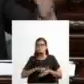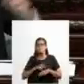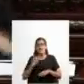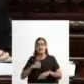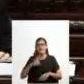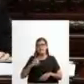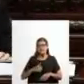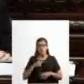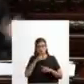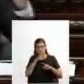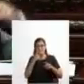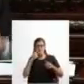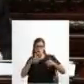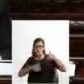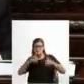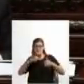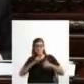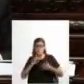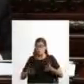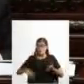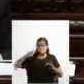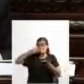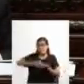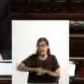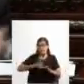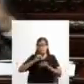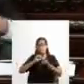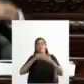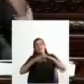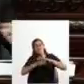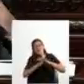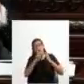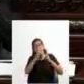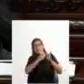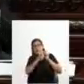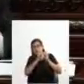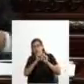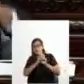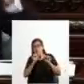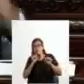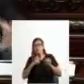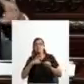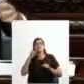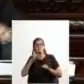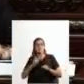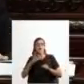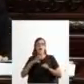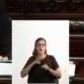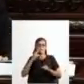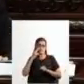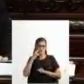argentino y si ellos no pagan para entrar a determinados mercados y nosotros sí, tenemos problemas.